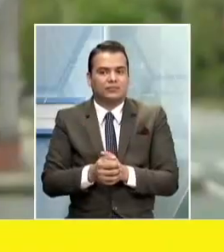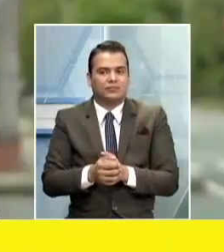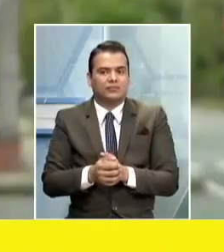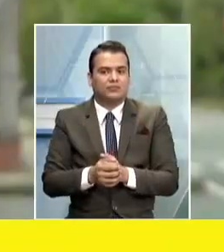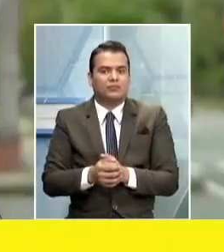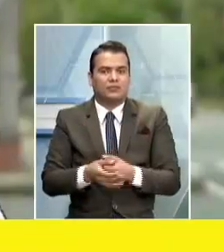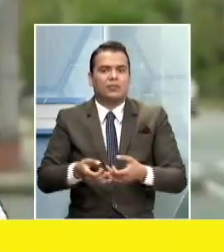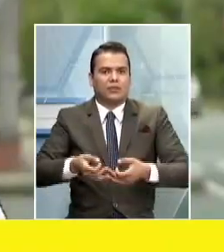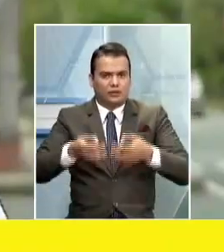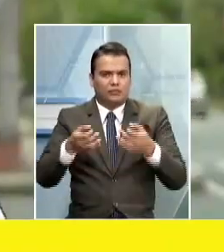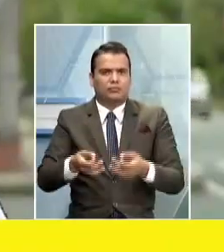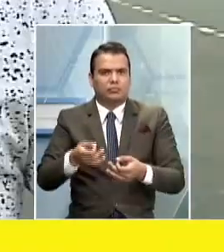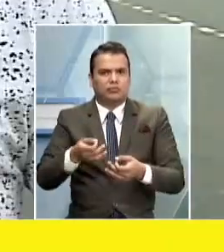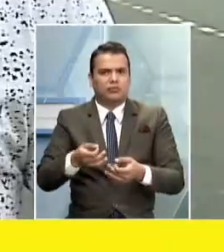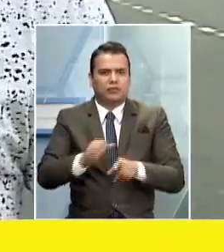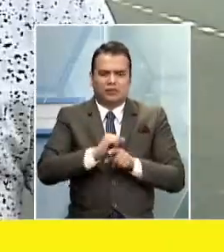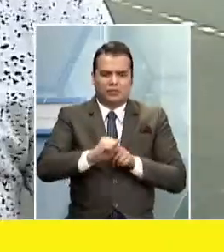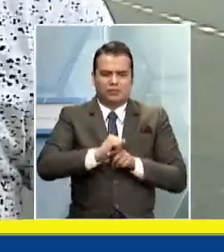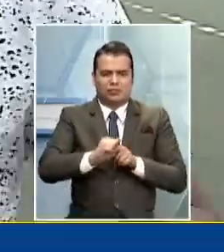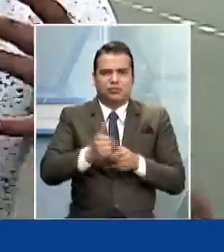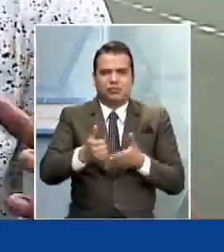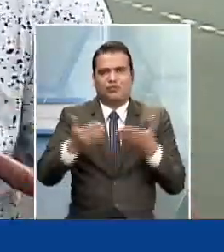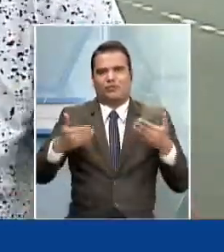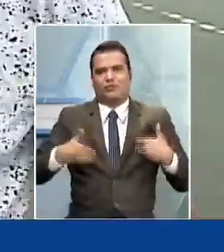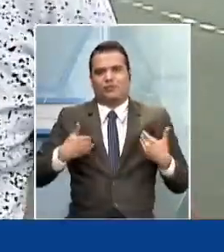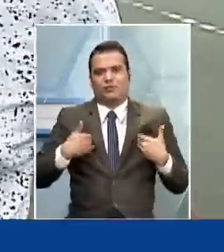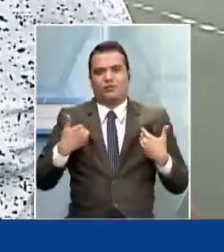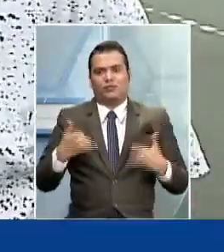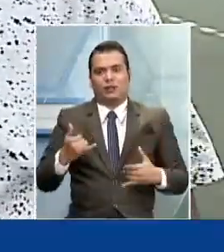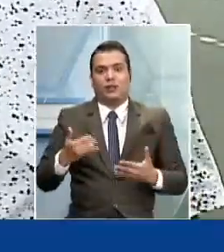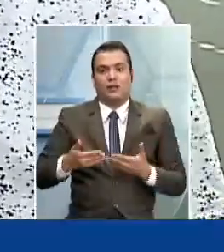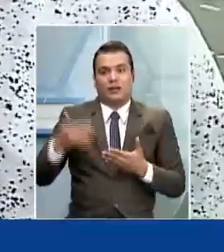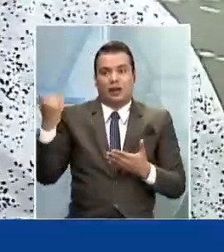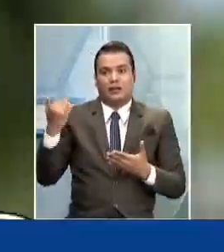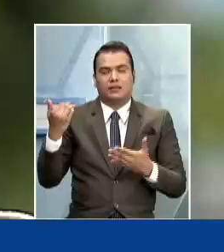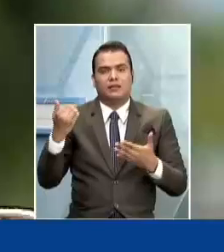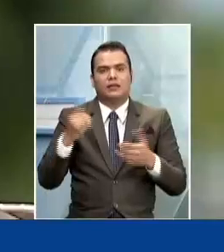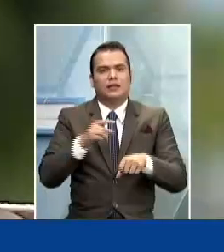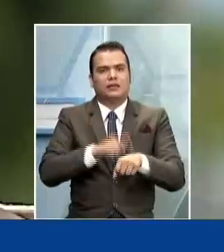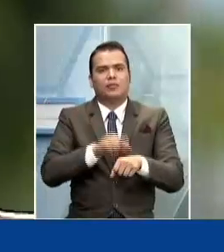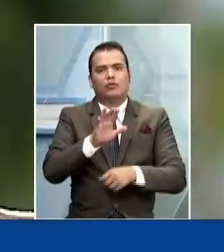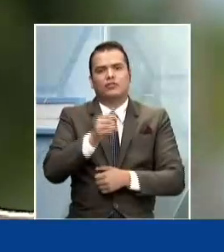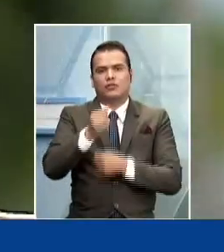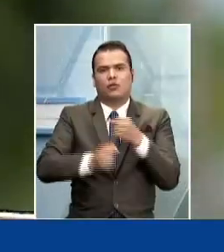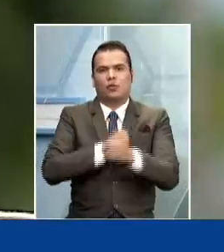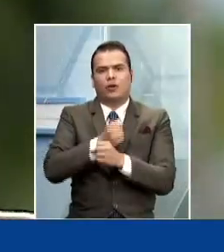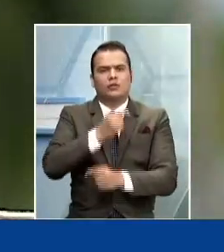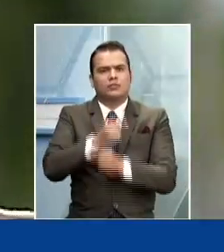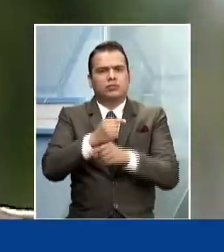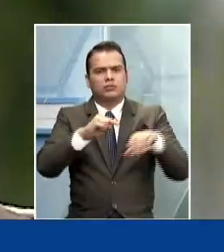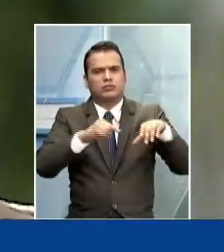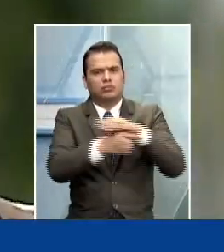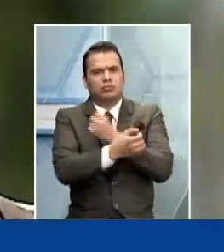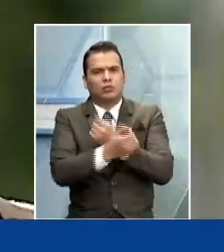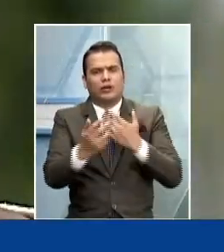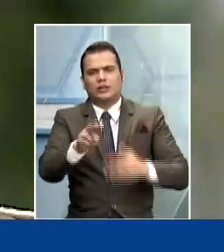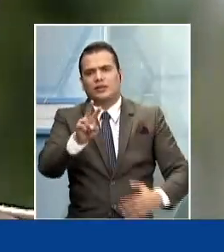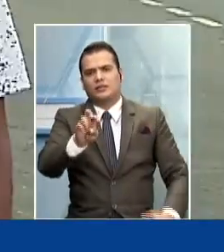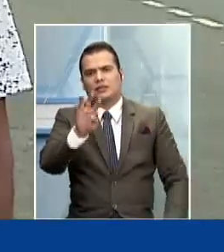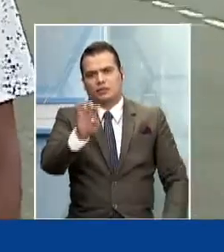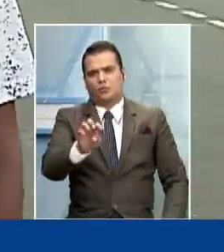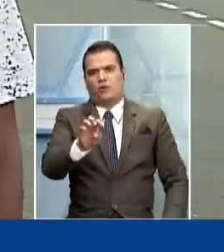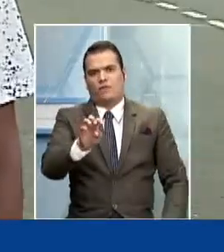sea, eso hay que disfrutarlo. Ricard, quien anotó 79 goles en 5 temporadas, considera que hoy la tecnología y redes